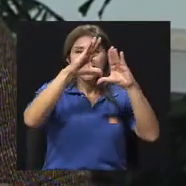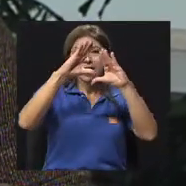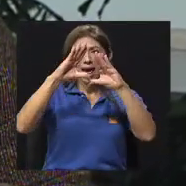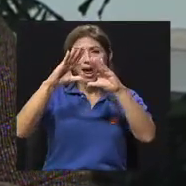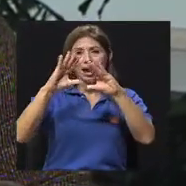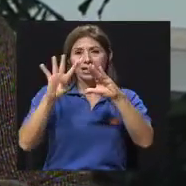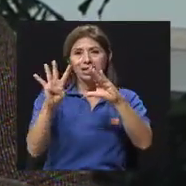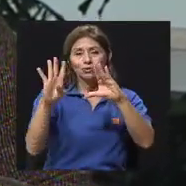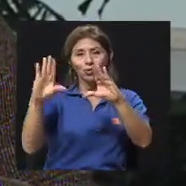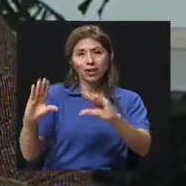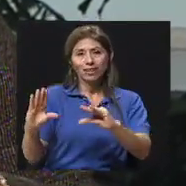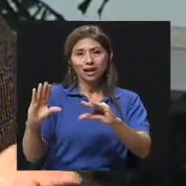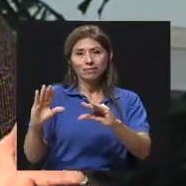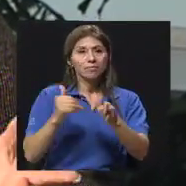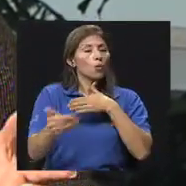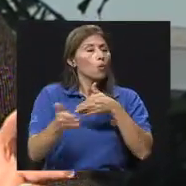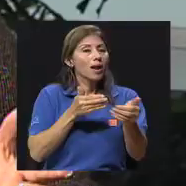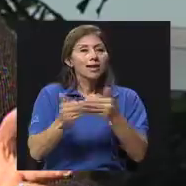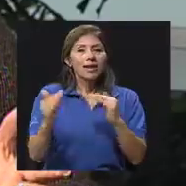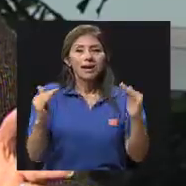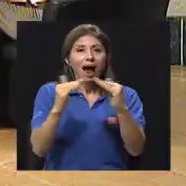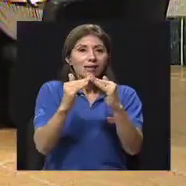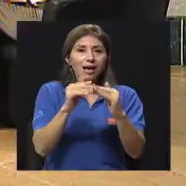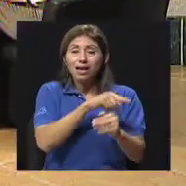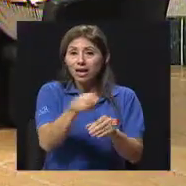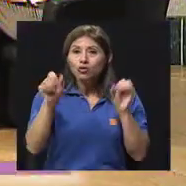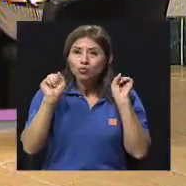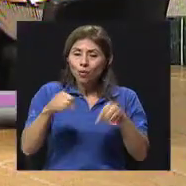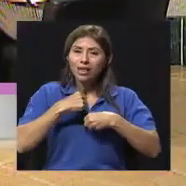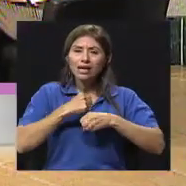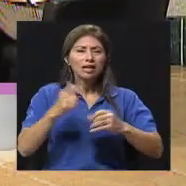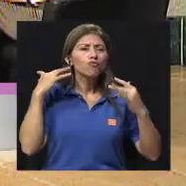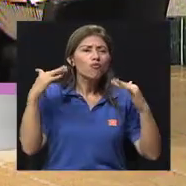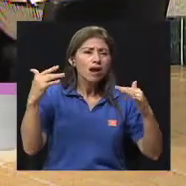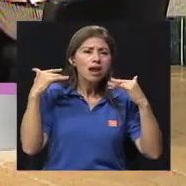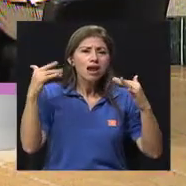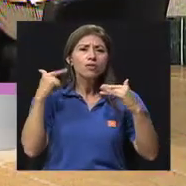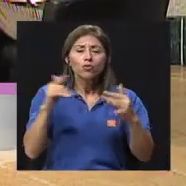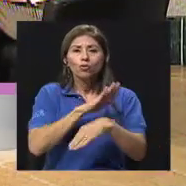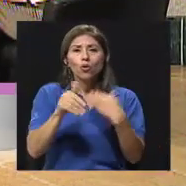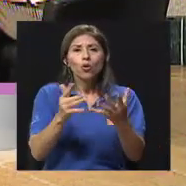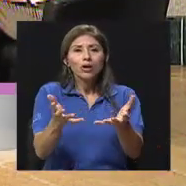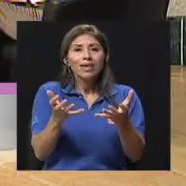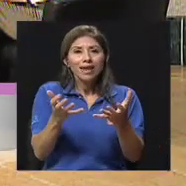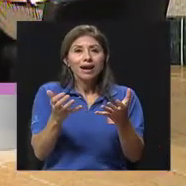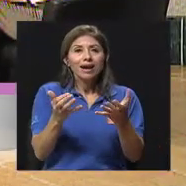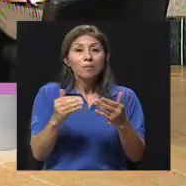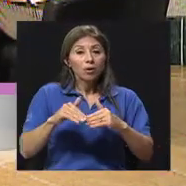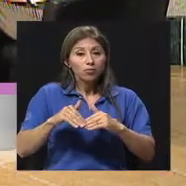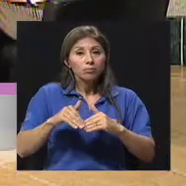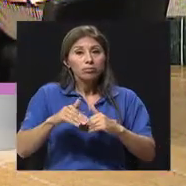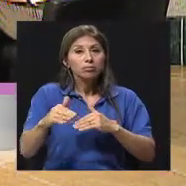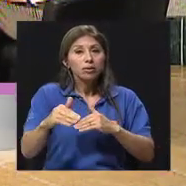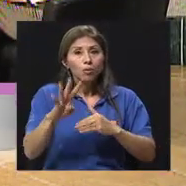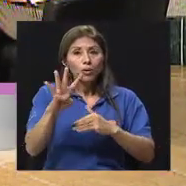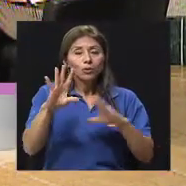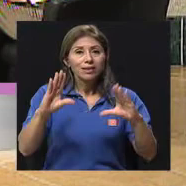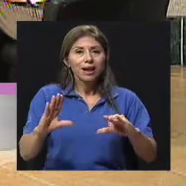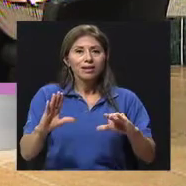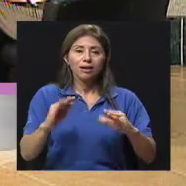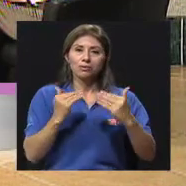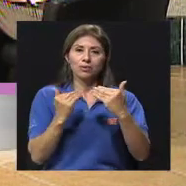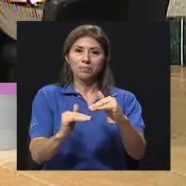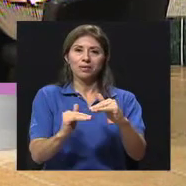del PANI. Ellos pueden hacer todo el ruido que quieran. Después de esa hora hay un límite prudencial. Los adolescentes necesitan